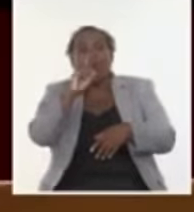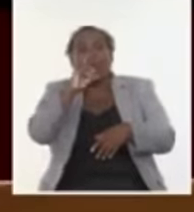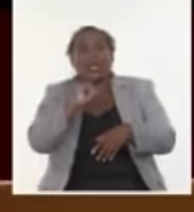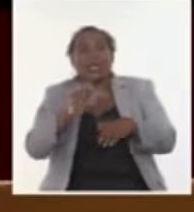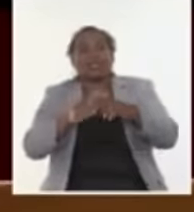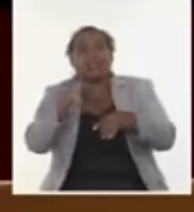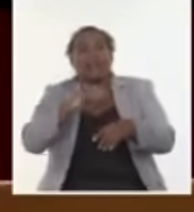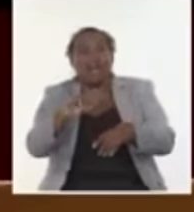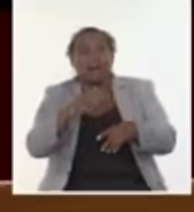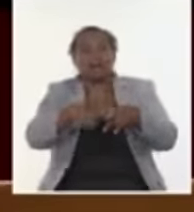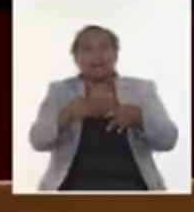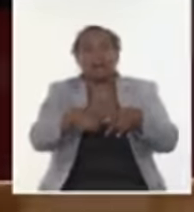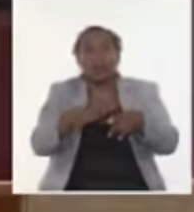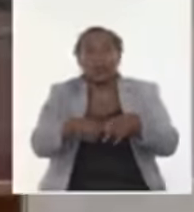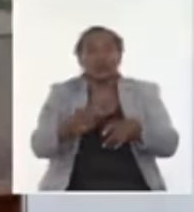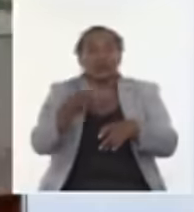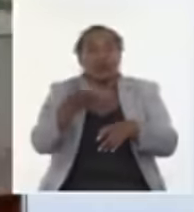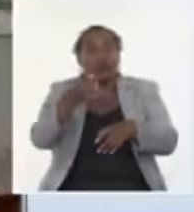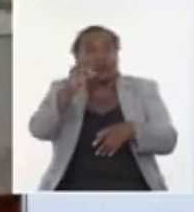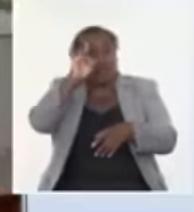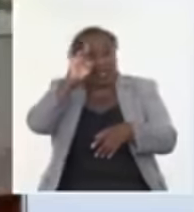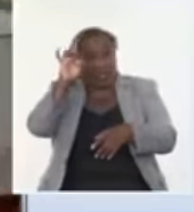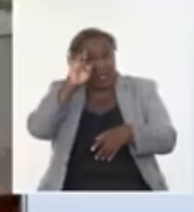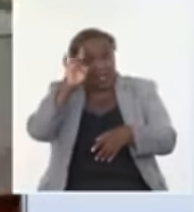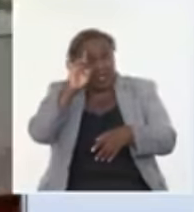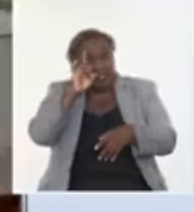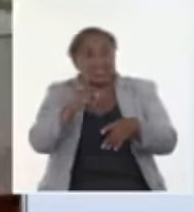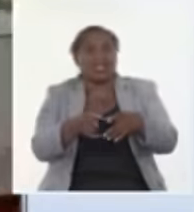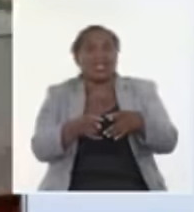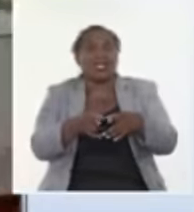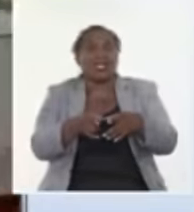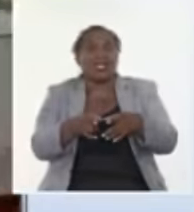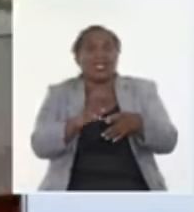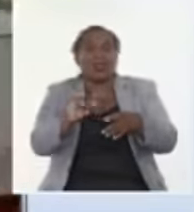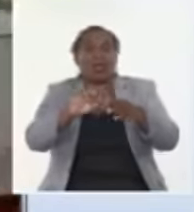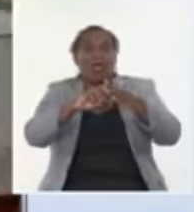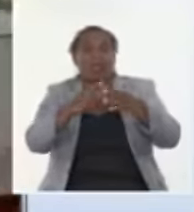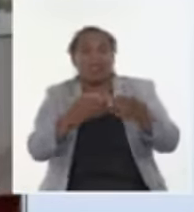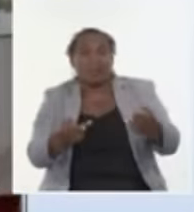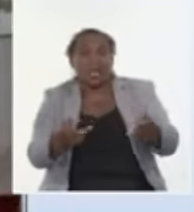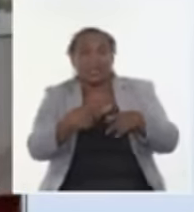productos lácteos, harina de trigo, pastas alimenticias y productos del mar.